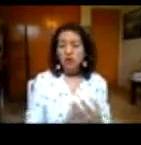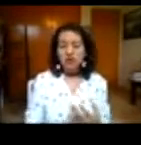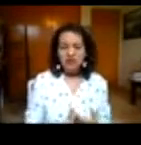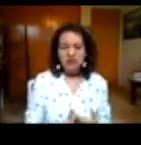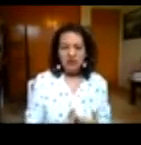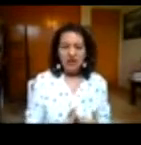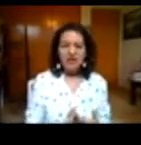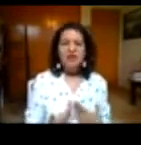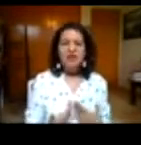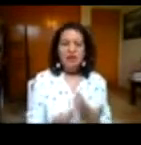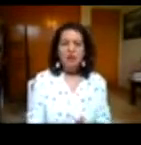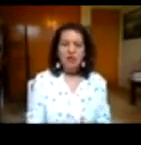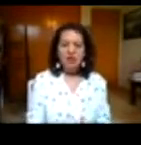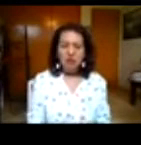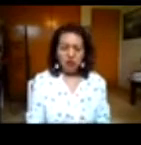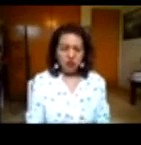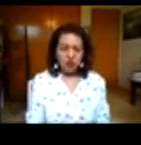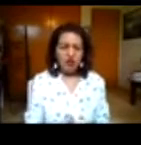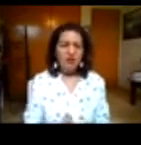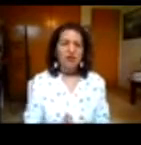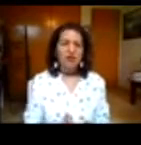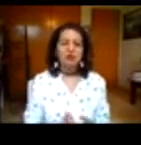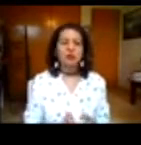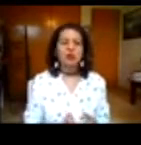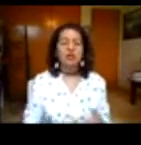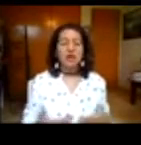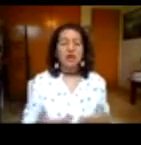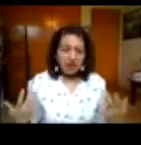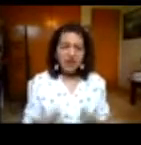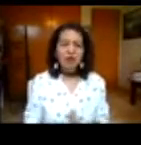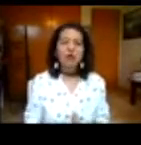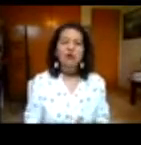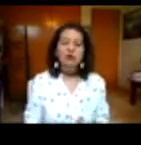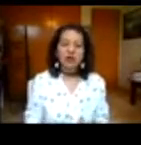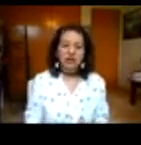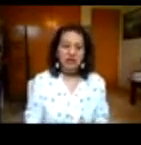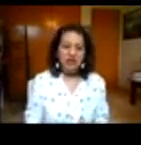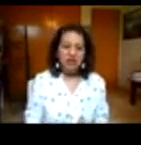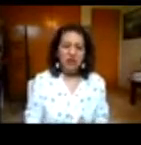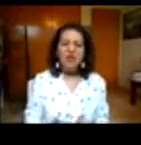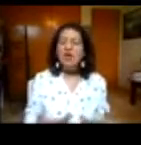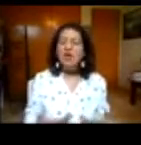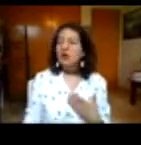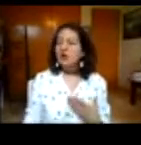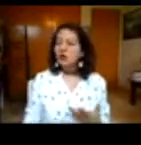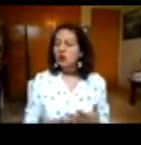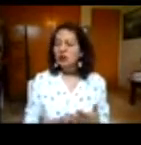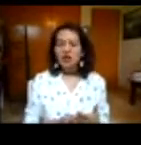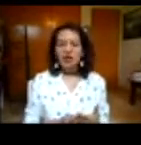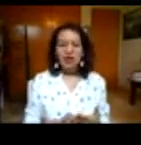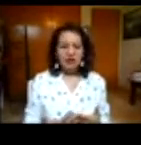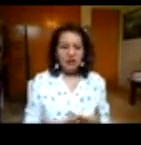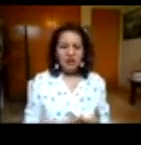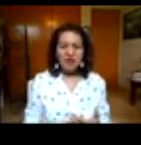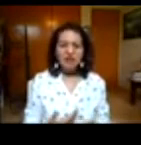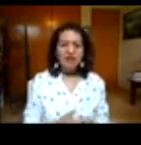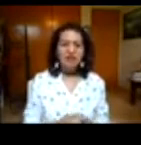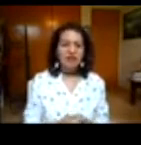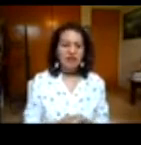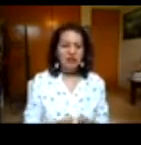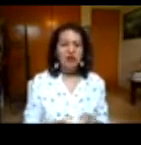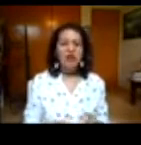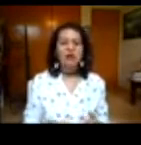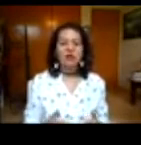alguna necesidad que pudiéramos tener respuesta? ¿Qué recursos se ejercieron? Y otros temas que